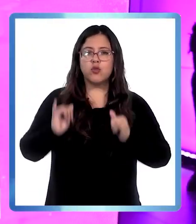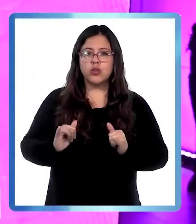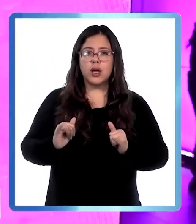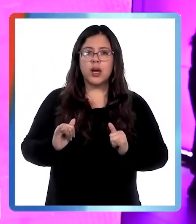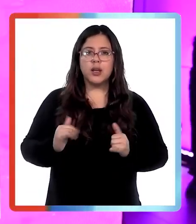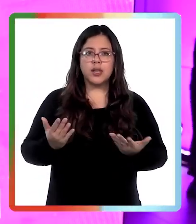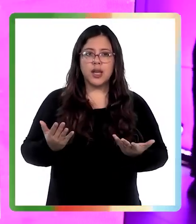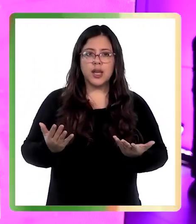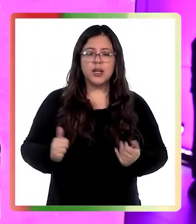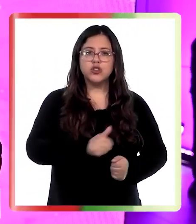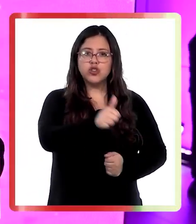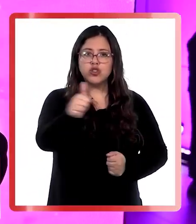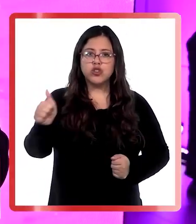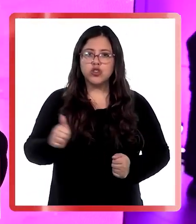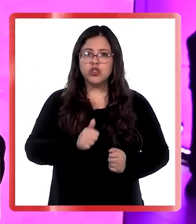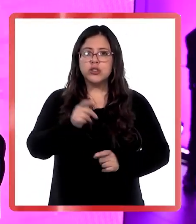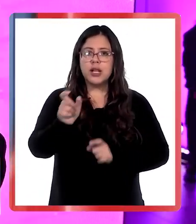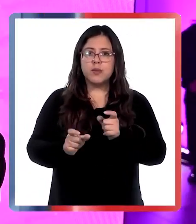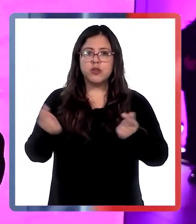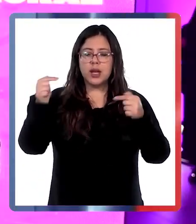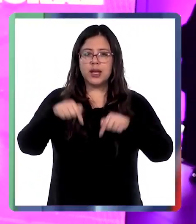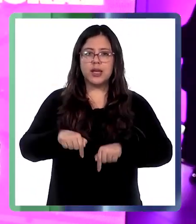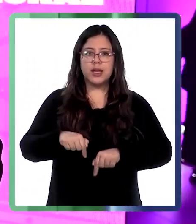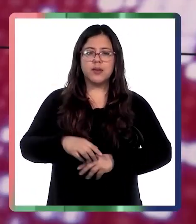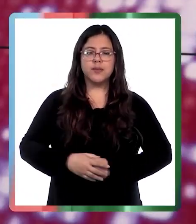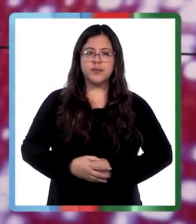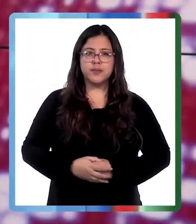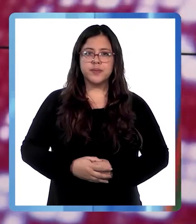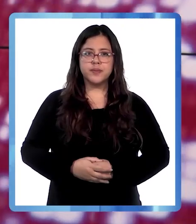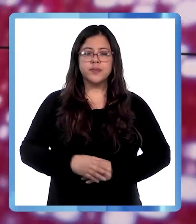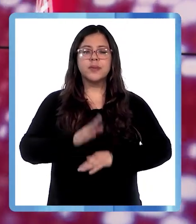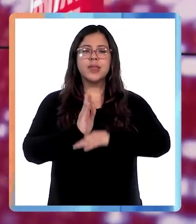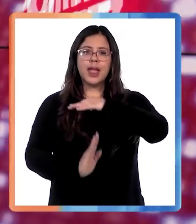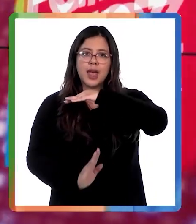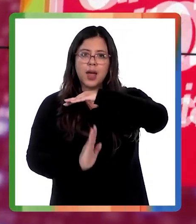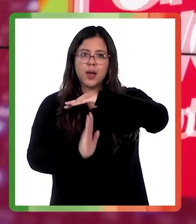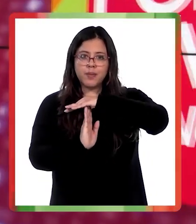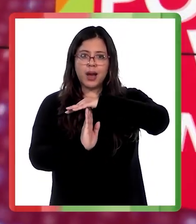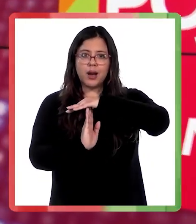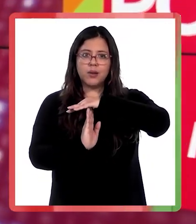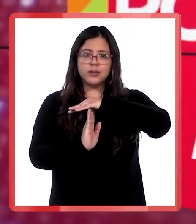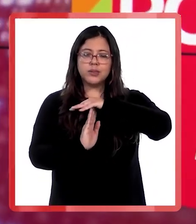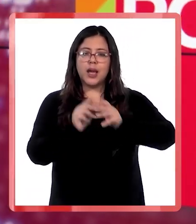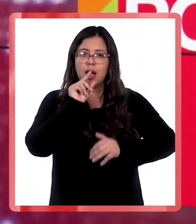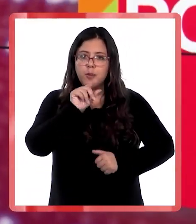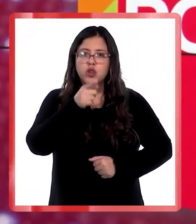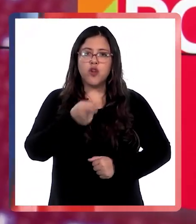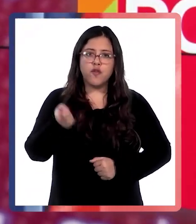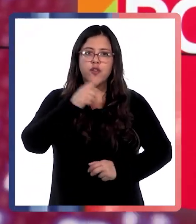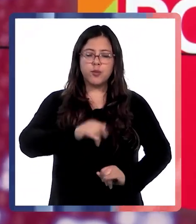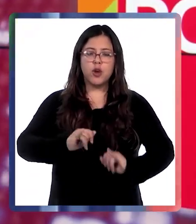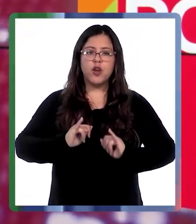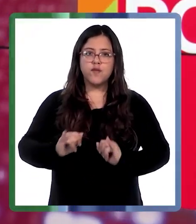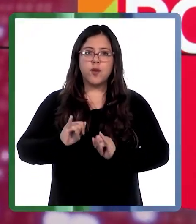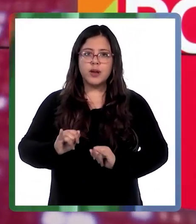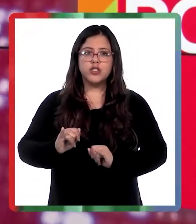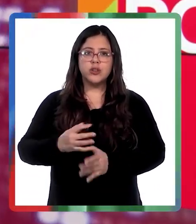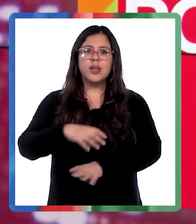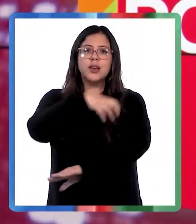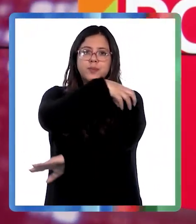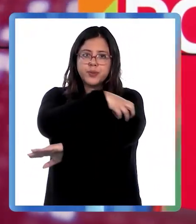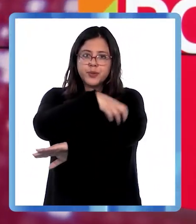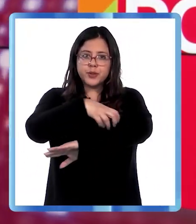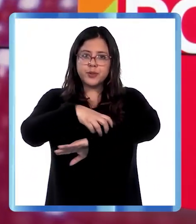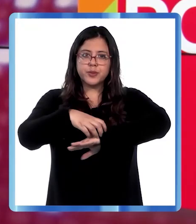disfrutar tod tod todos y todas quienes van a estar acá en la región hacemos un pequeño alto en las noticias y ya seguimos con más información de